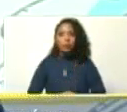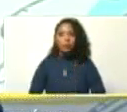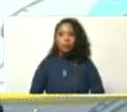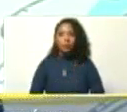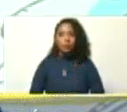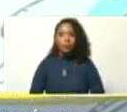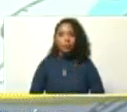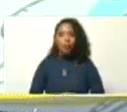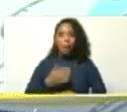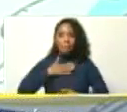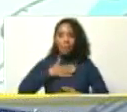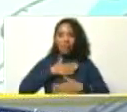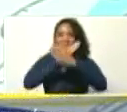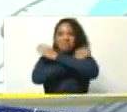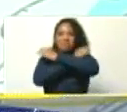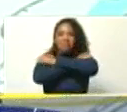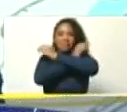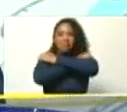Bueno, mis felicitaciones